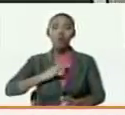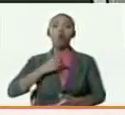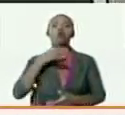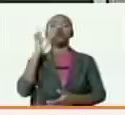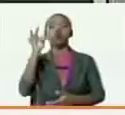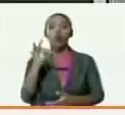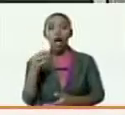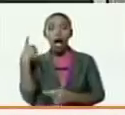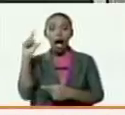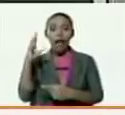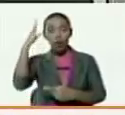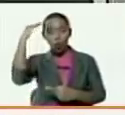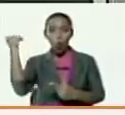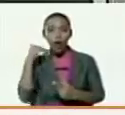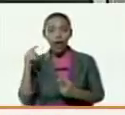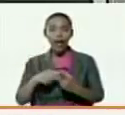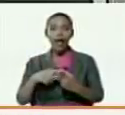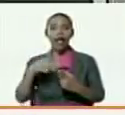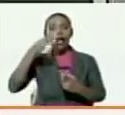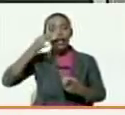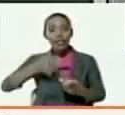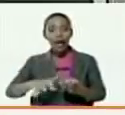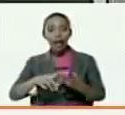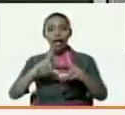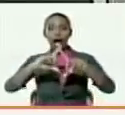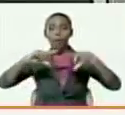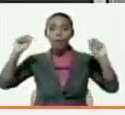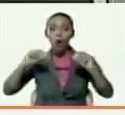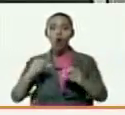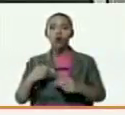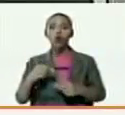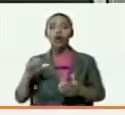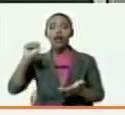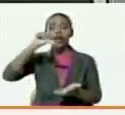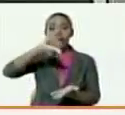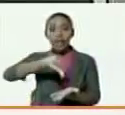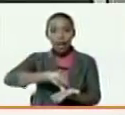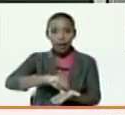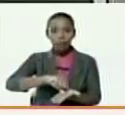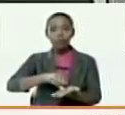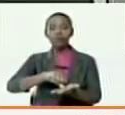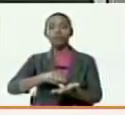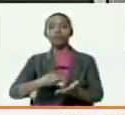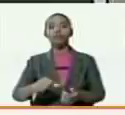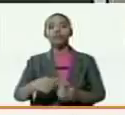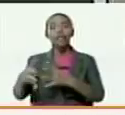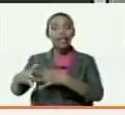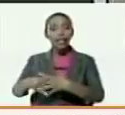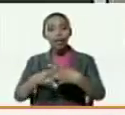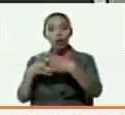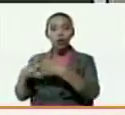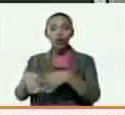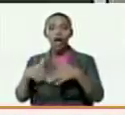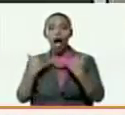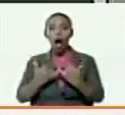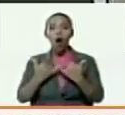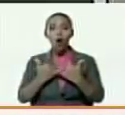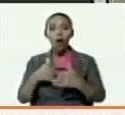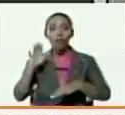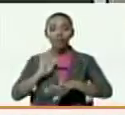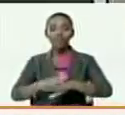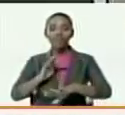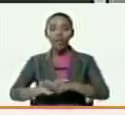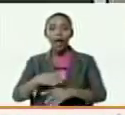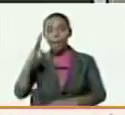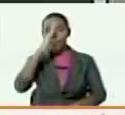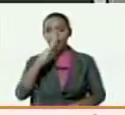destacan Corea, Italia, Japón, Irán, Singapur, Estados Unidos. Y bueno, y ahora tenemos un caso en Brasil.